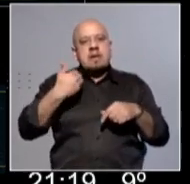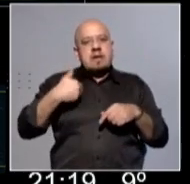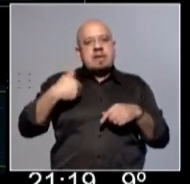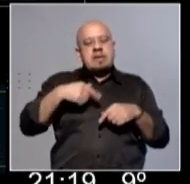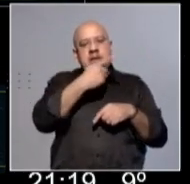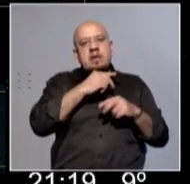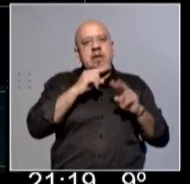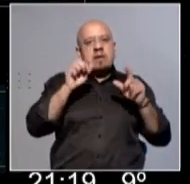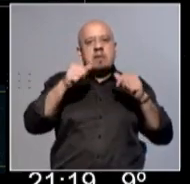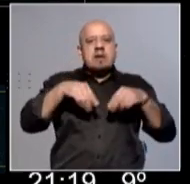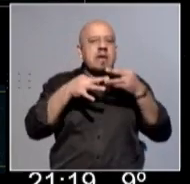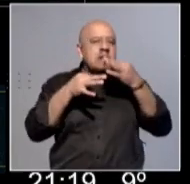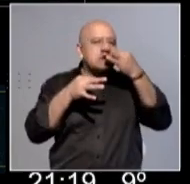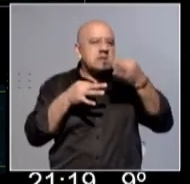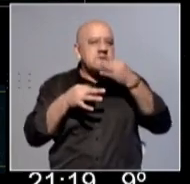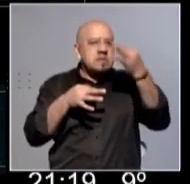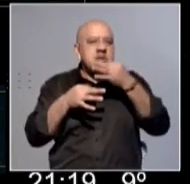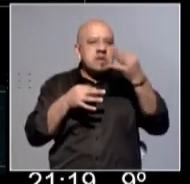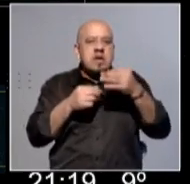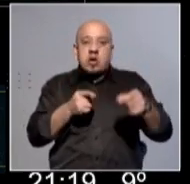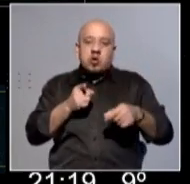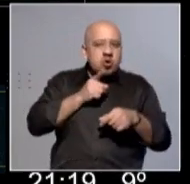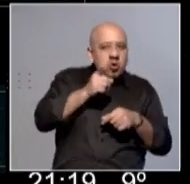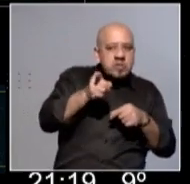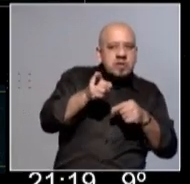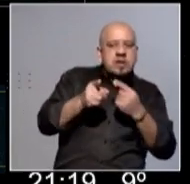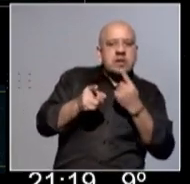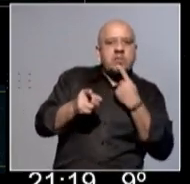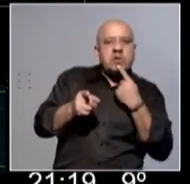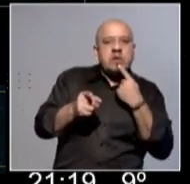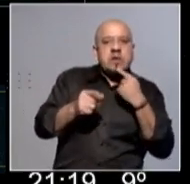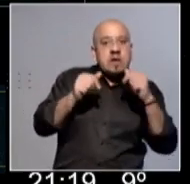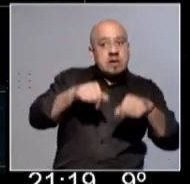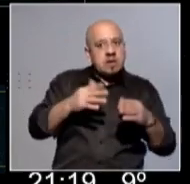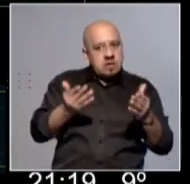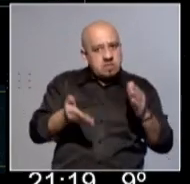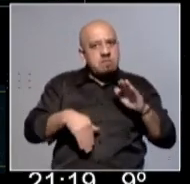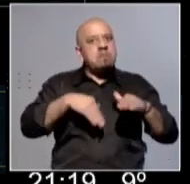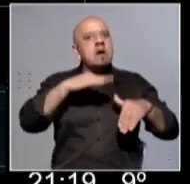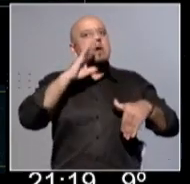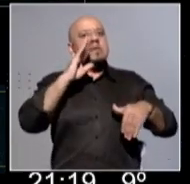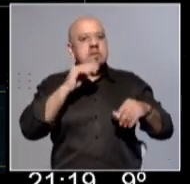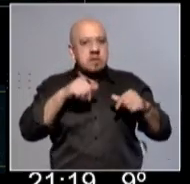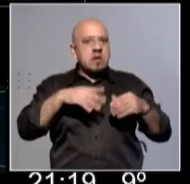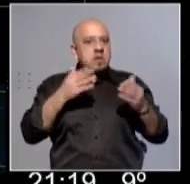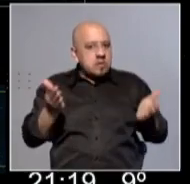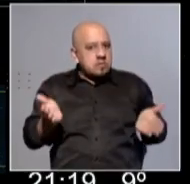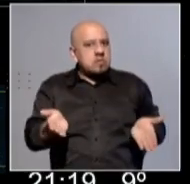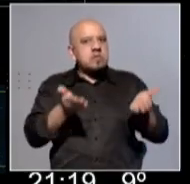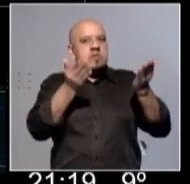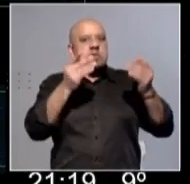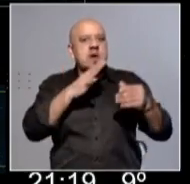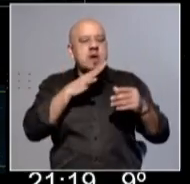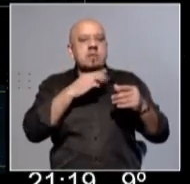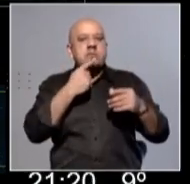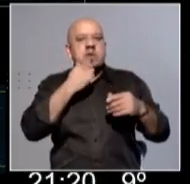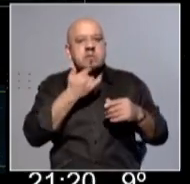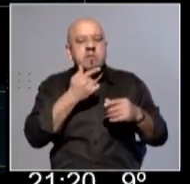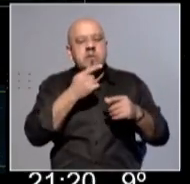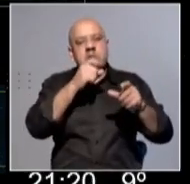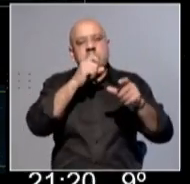discurso antipolítica en la Argentina está teniendo cada vez más marketing, más lugar en los medios de comunicación. O sea, es muy común encontrar, por